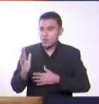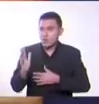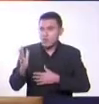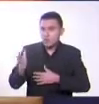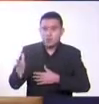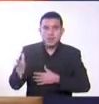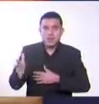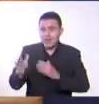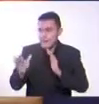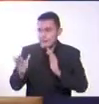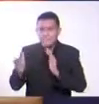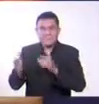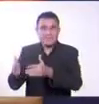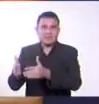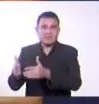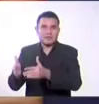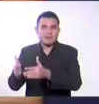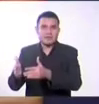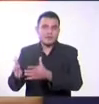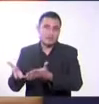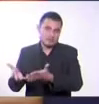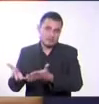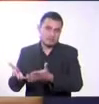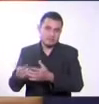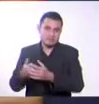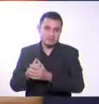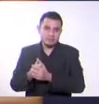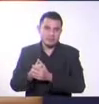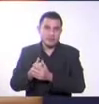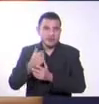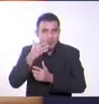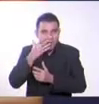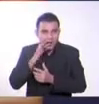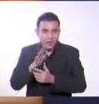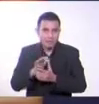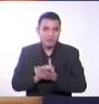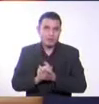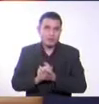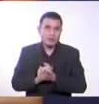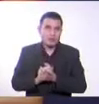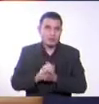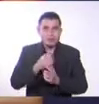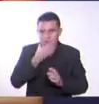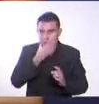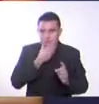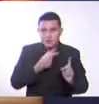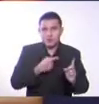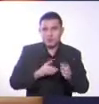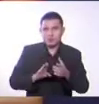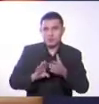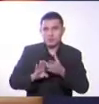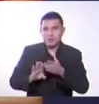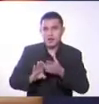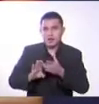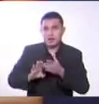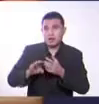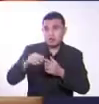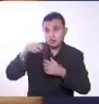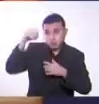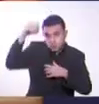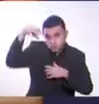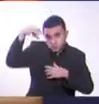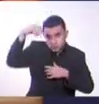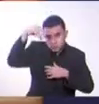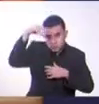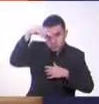elemento específico o a un servicio específico. Por ejemplo, Federico, ¿usted paga alumbrado eléctrico